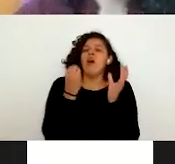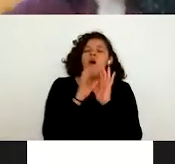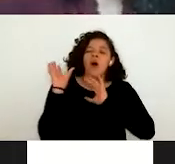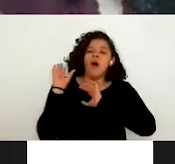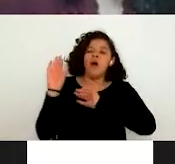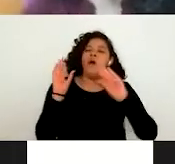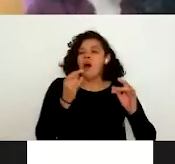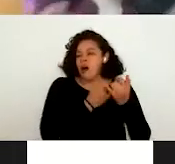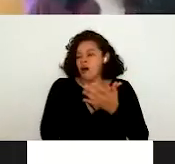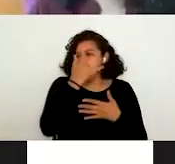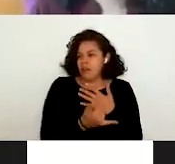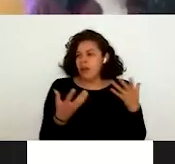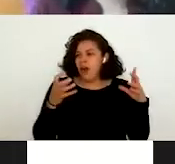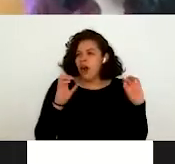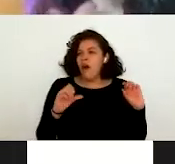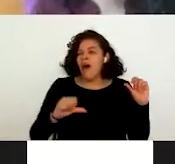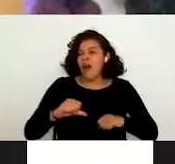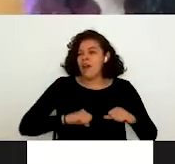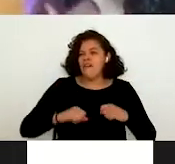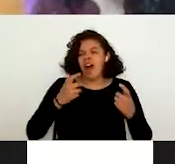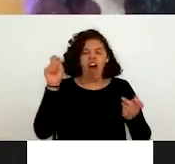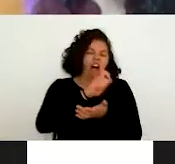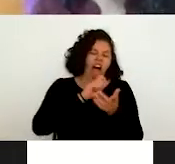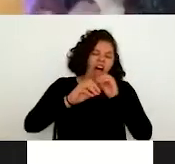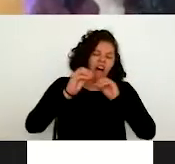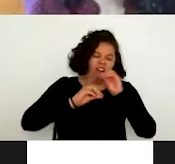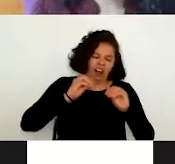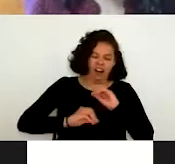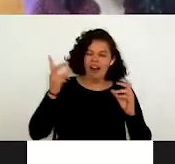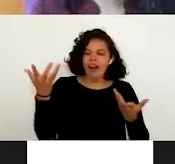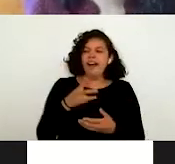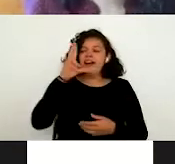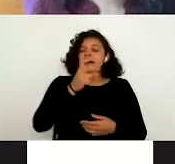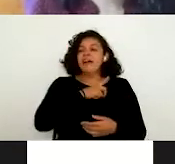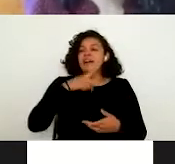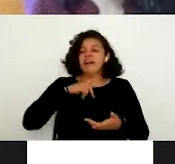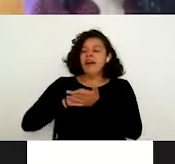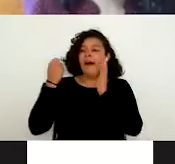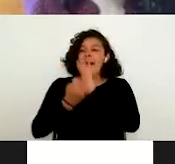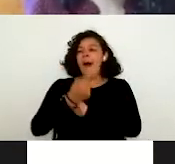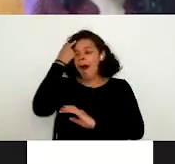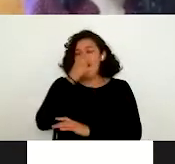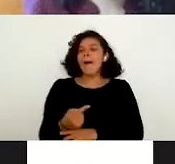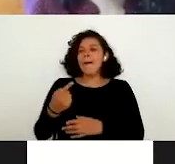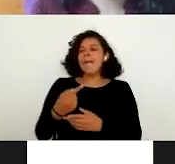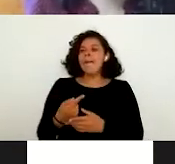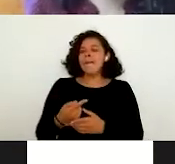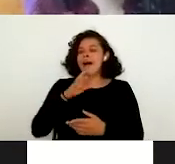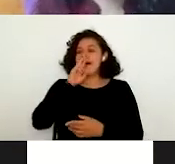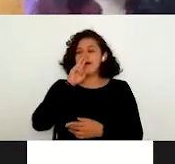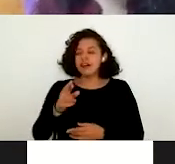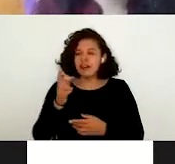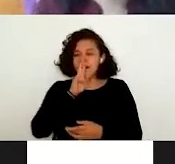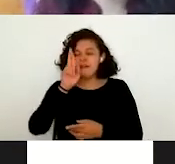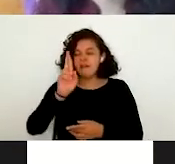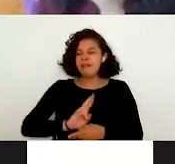información o hacer por hacer la actividad, ¿no? Sino siempre tiene que tener estas técnicas de retroalimentación con la población para